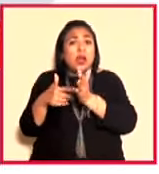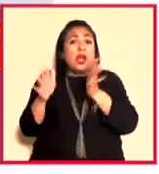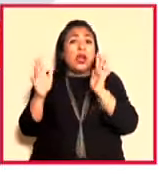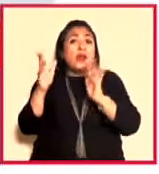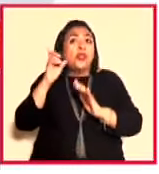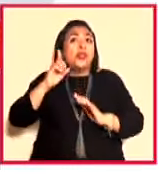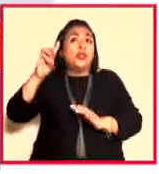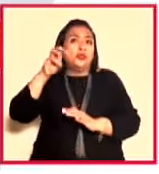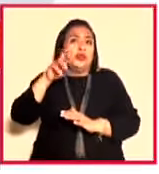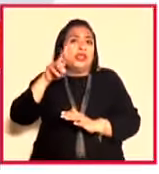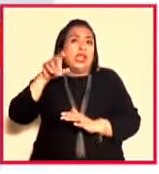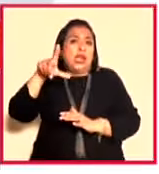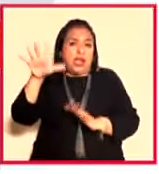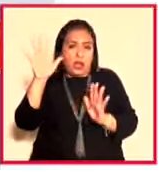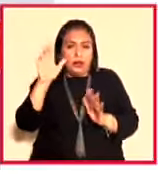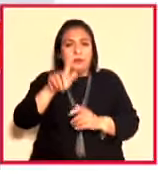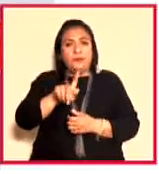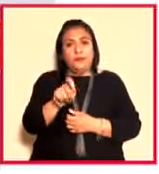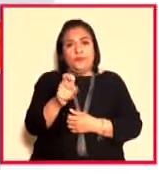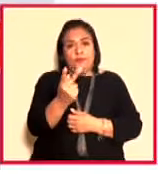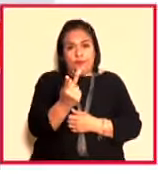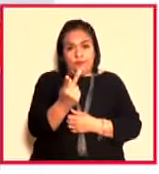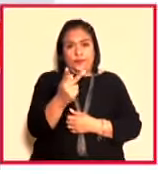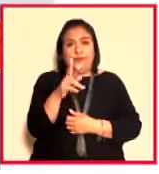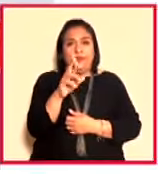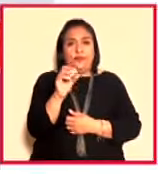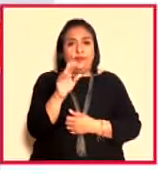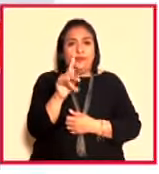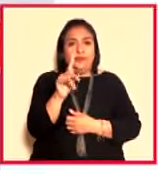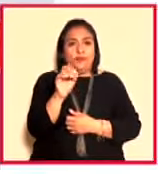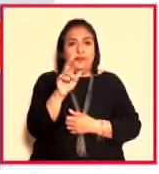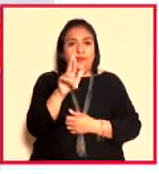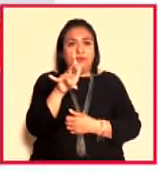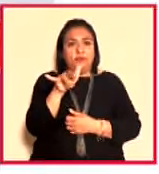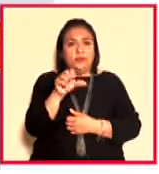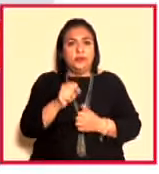mineral. Para Canal 22, Roberto Frías.